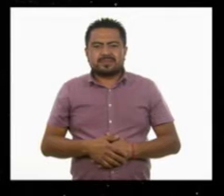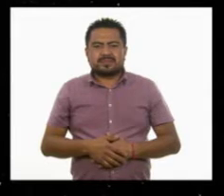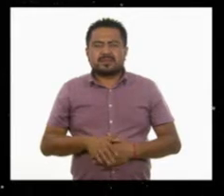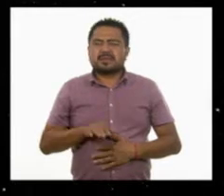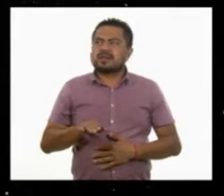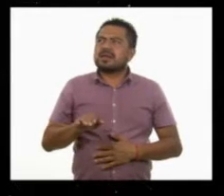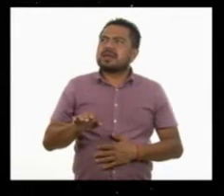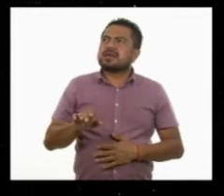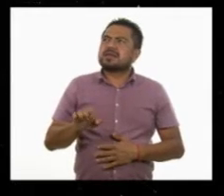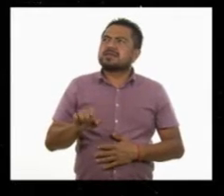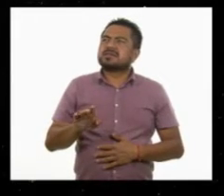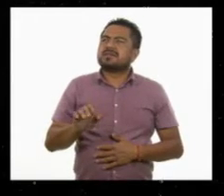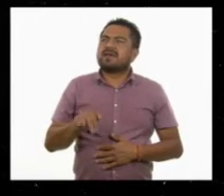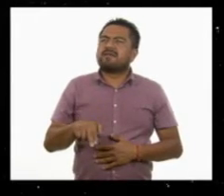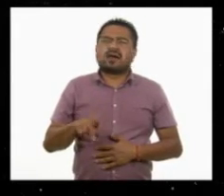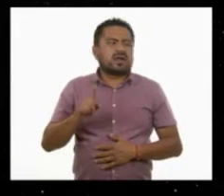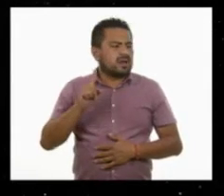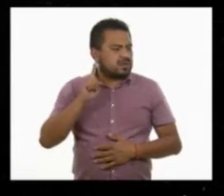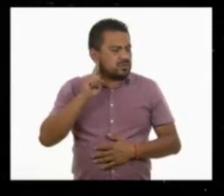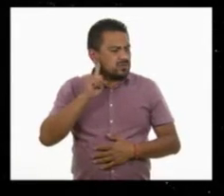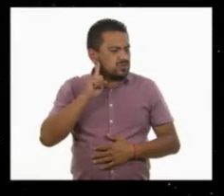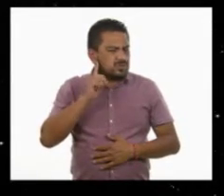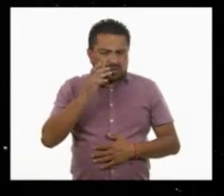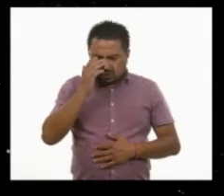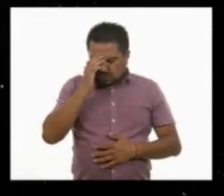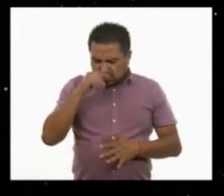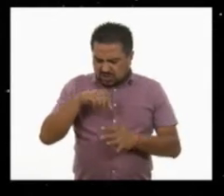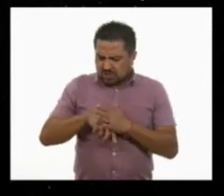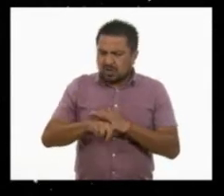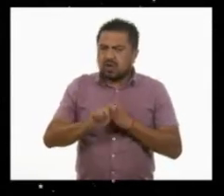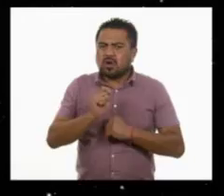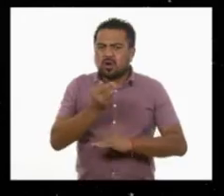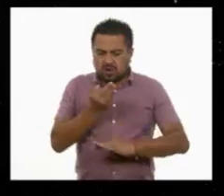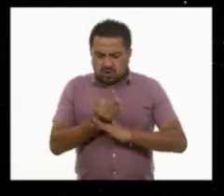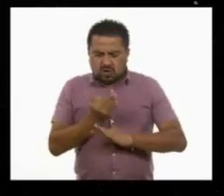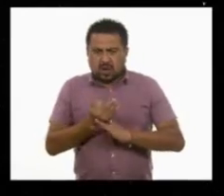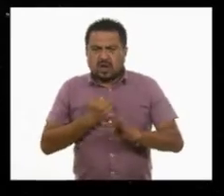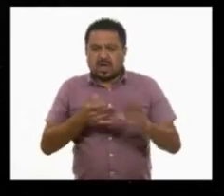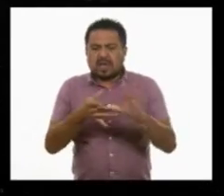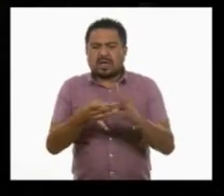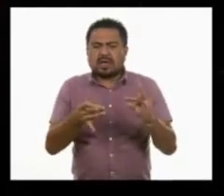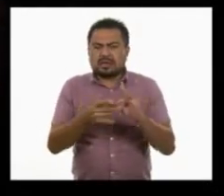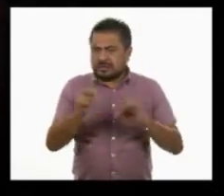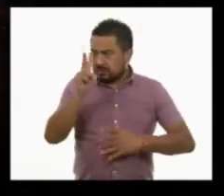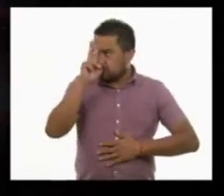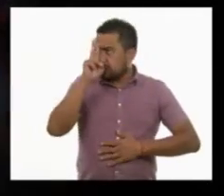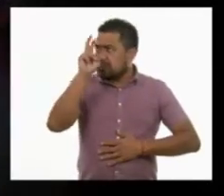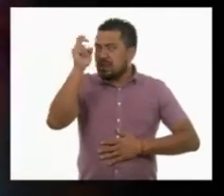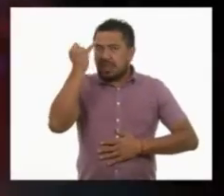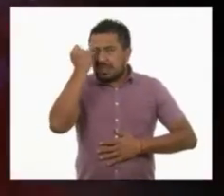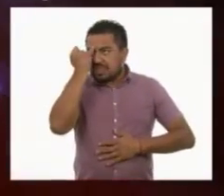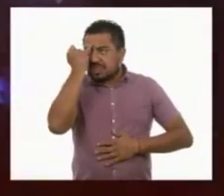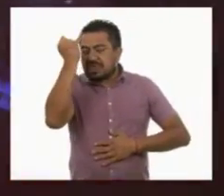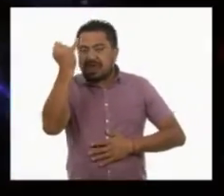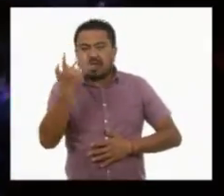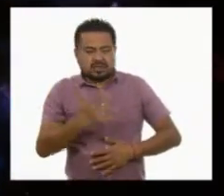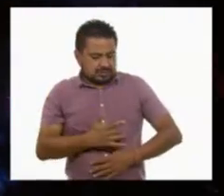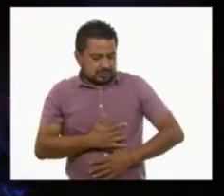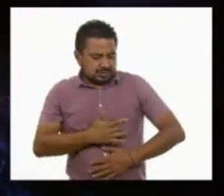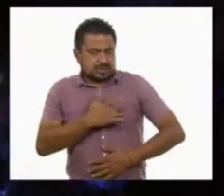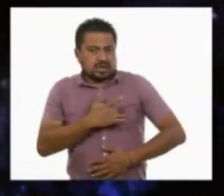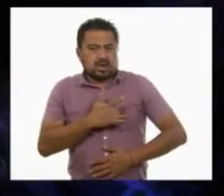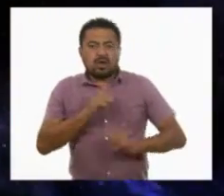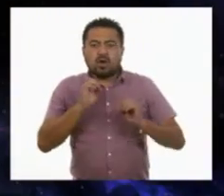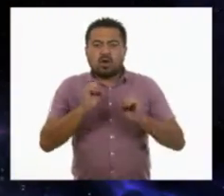Esteban, escucha y conóceme. Por lo que te digo, un sueño, alguna idea, un